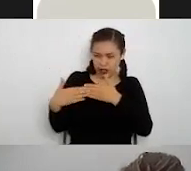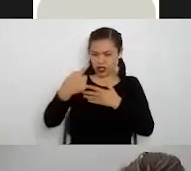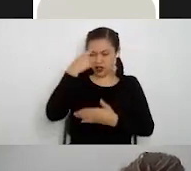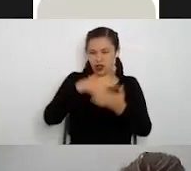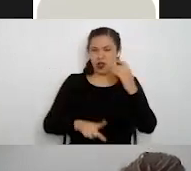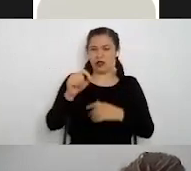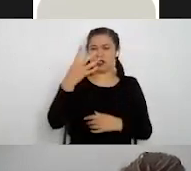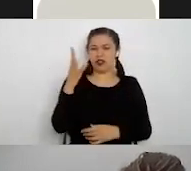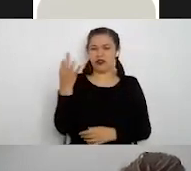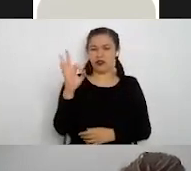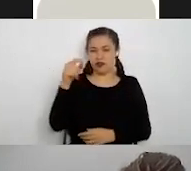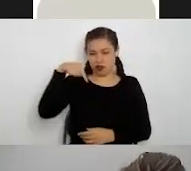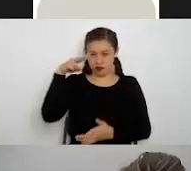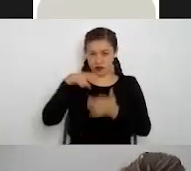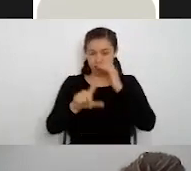de este año.